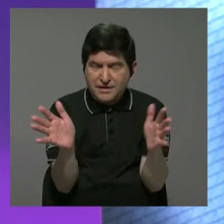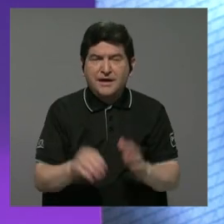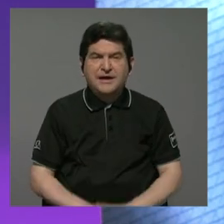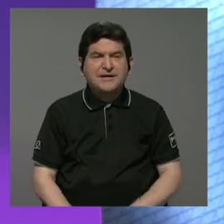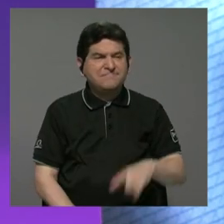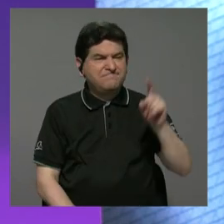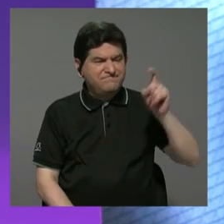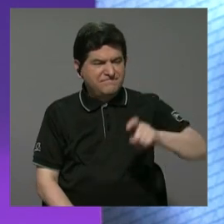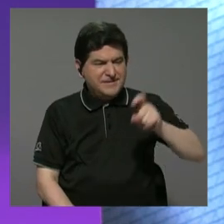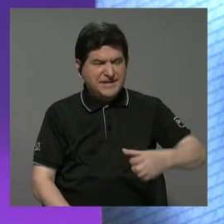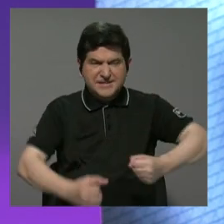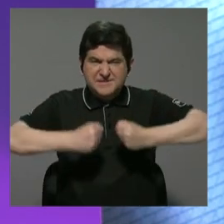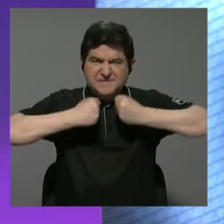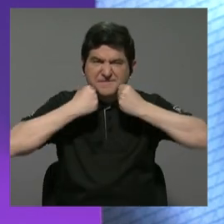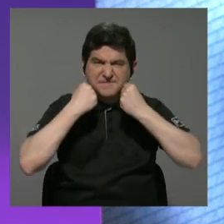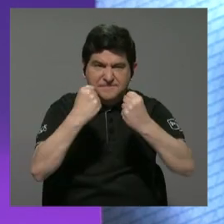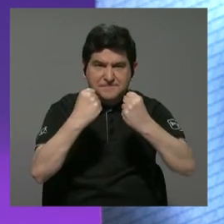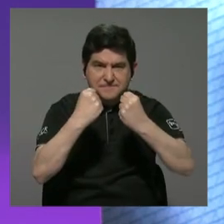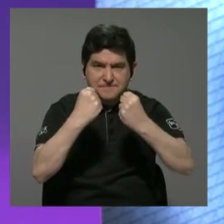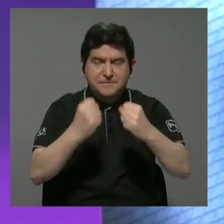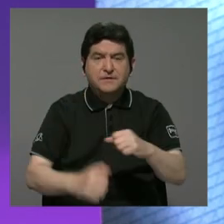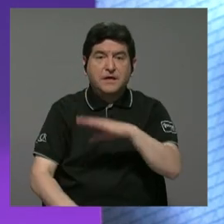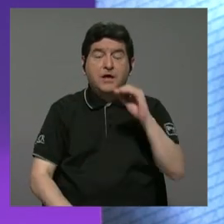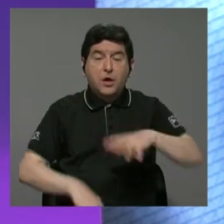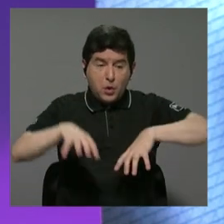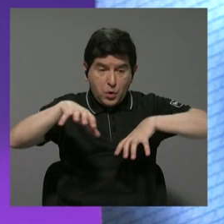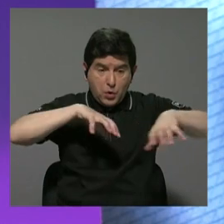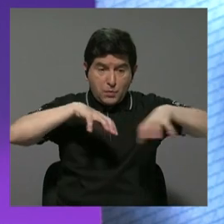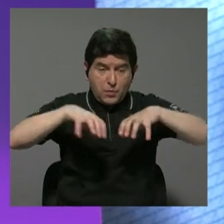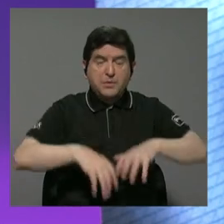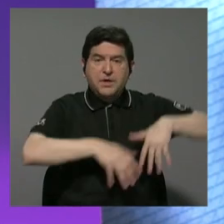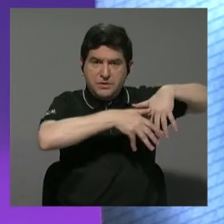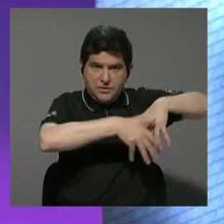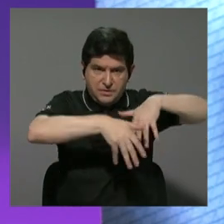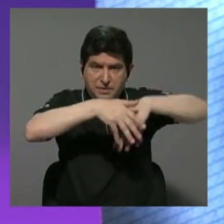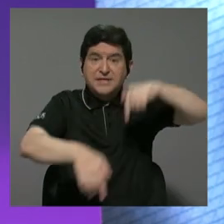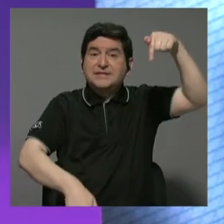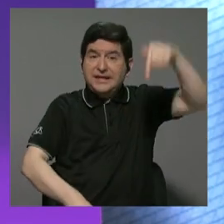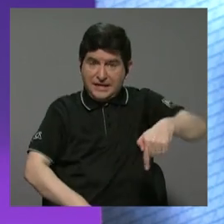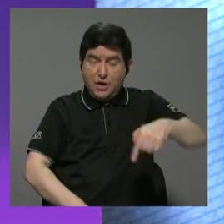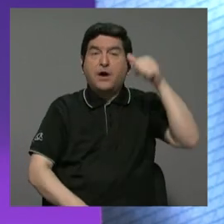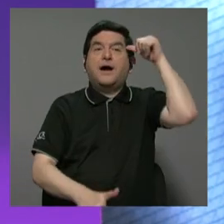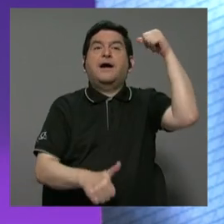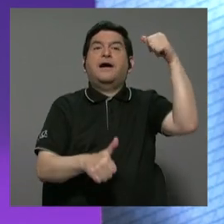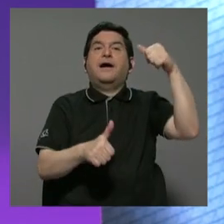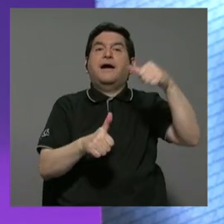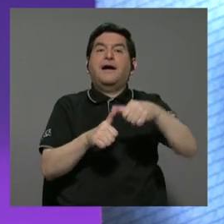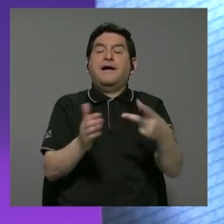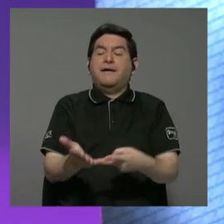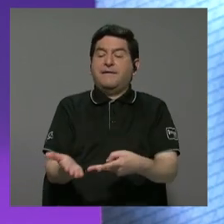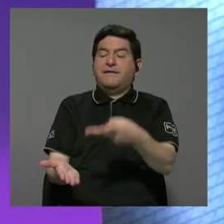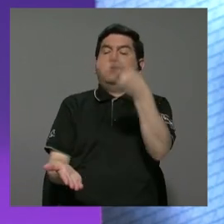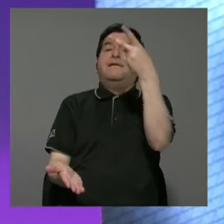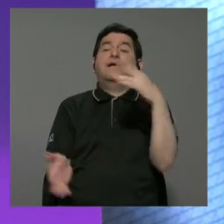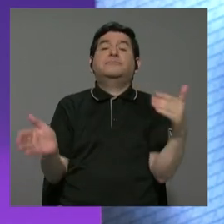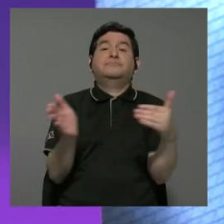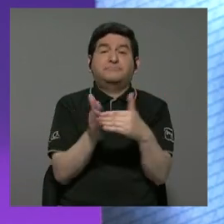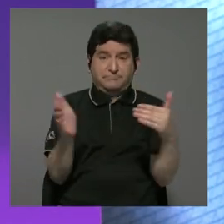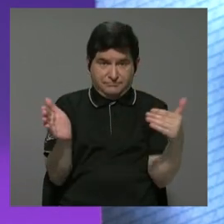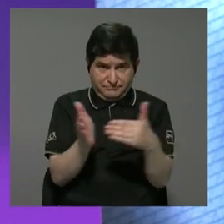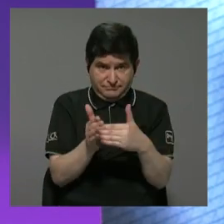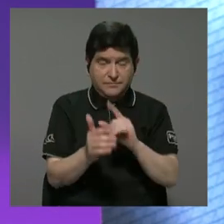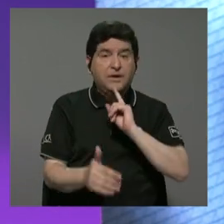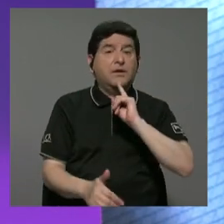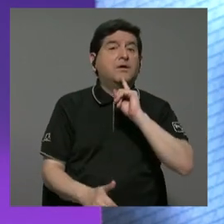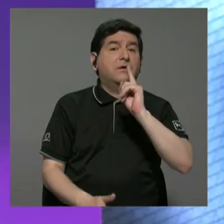hay que, ¿verdad?, hay que fortalecerlo y una movilización como la de hoy nos recuerda ese valor, porque otra vez, y como bien